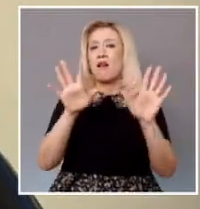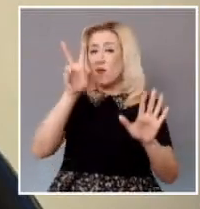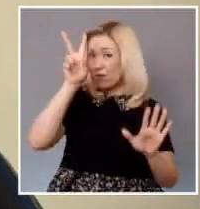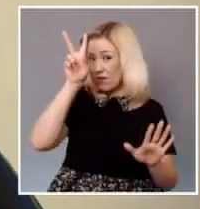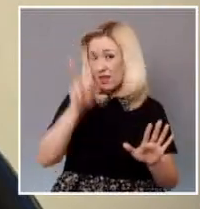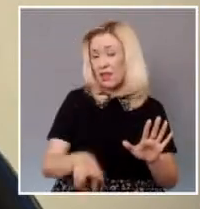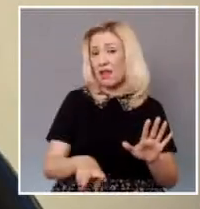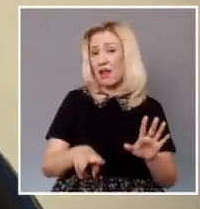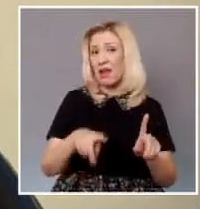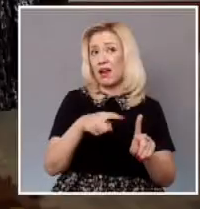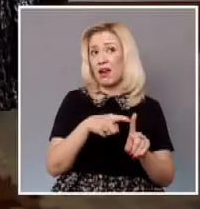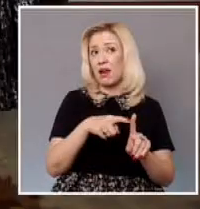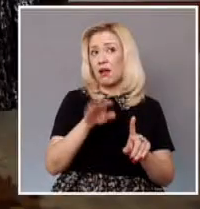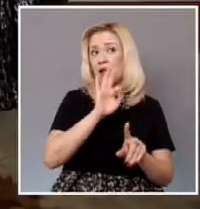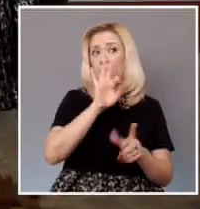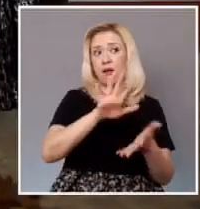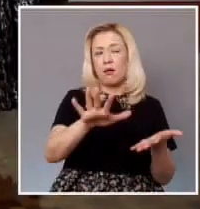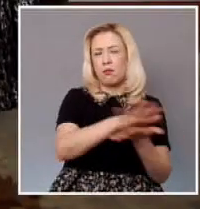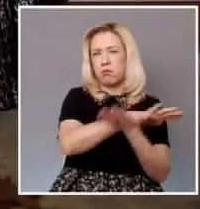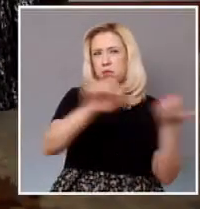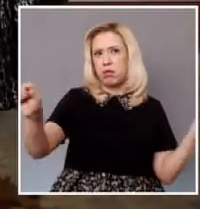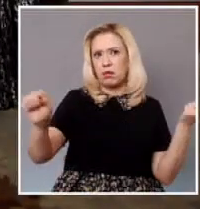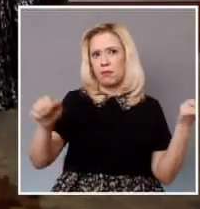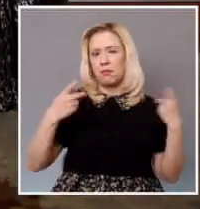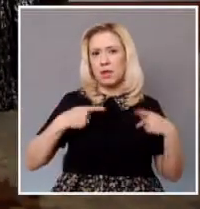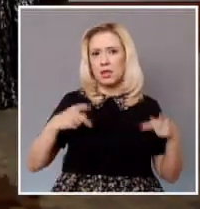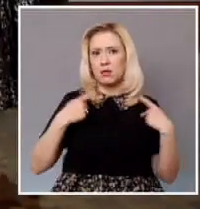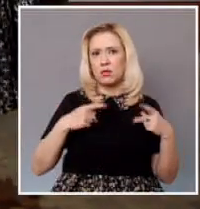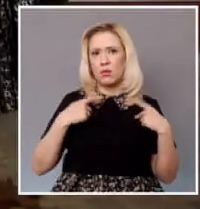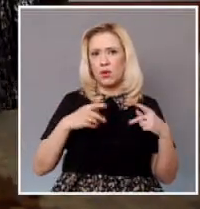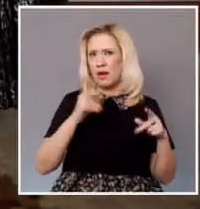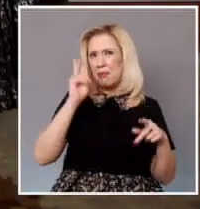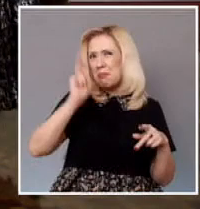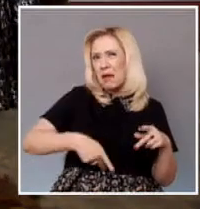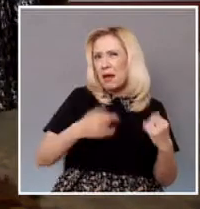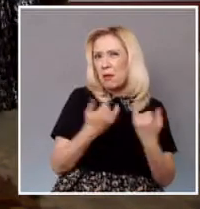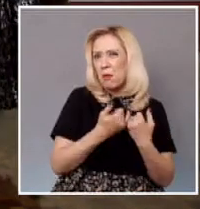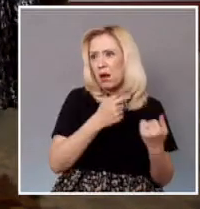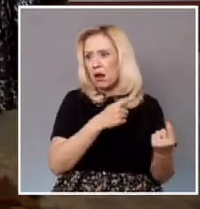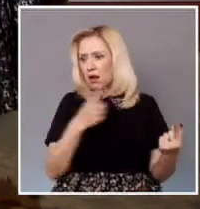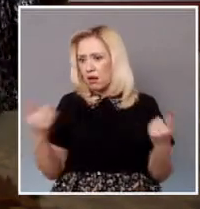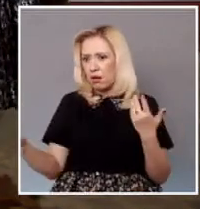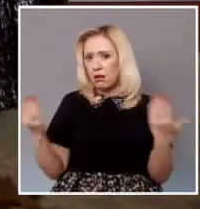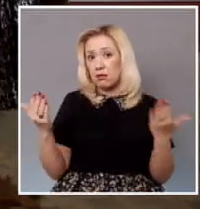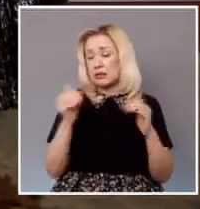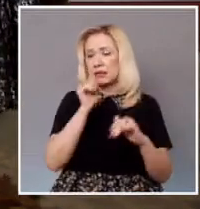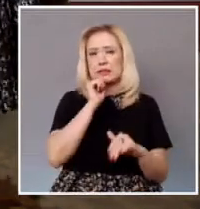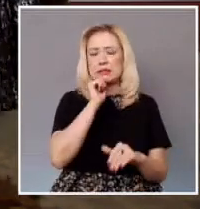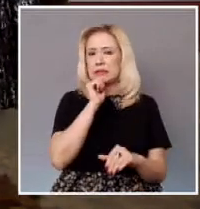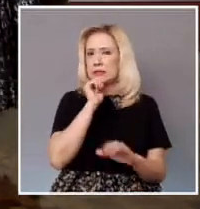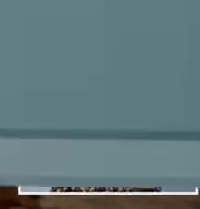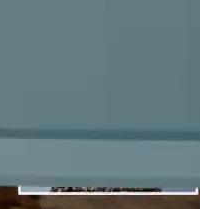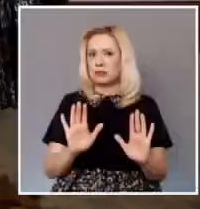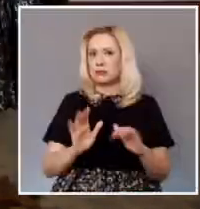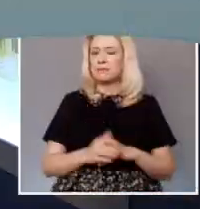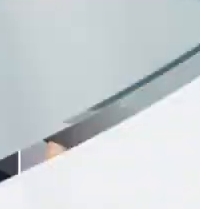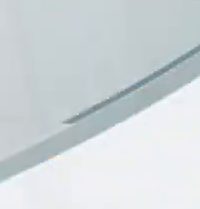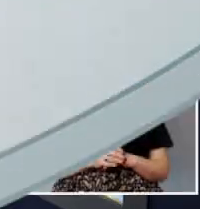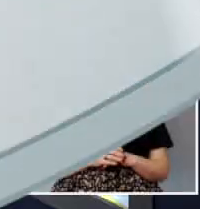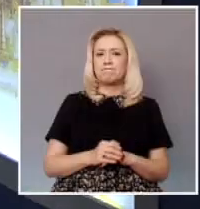de lesa humanidad o no. Para el canal del Poder Judicial de la Federación, Juan Carlos González.